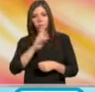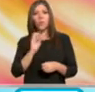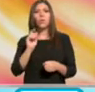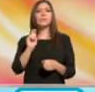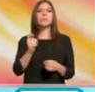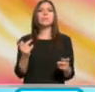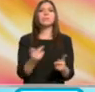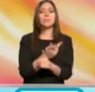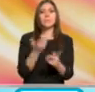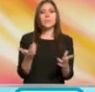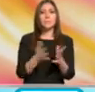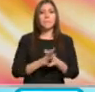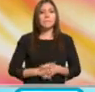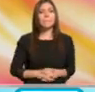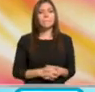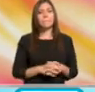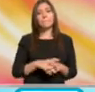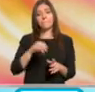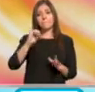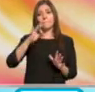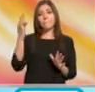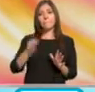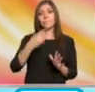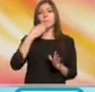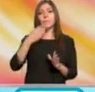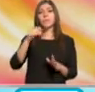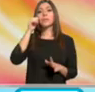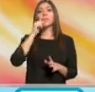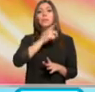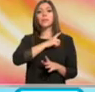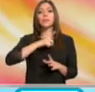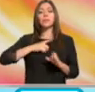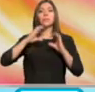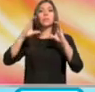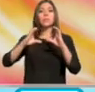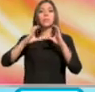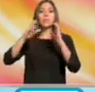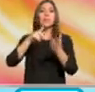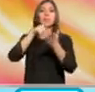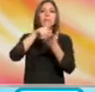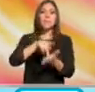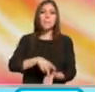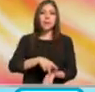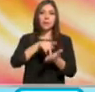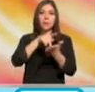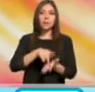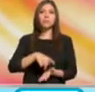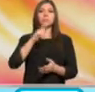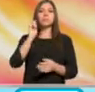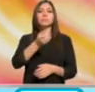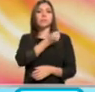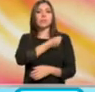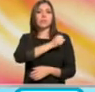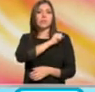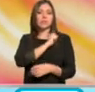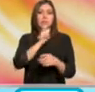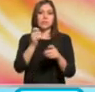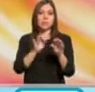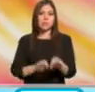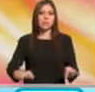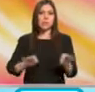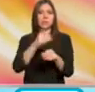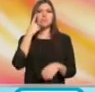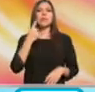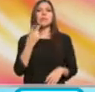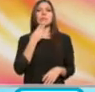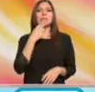punto. Nosotros estamos hablando constantemente de que tenemos que cuidar el peso, que un peso saludable es fundamental. ¿Para qué sirve la